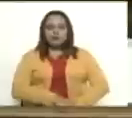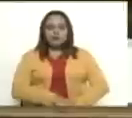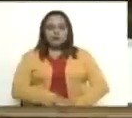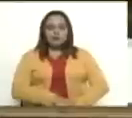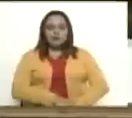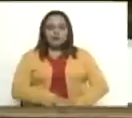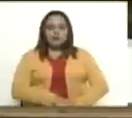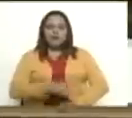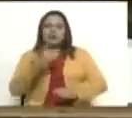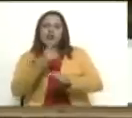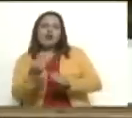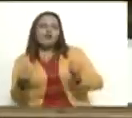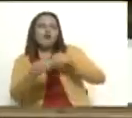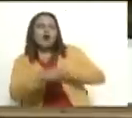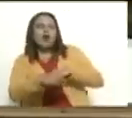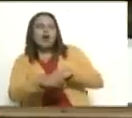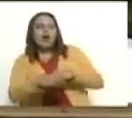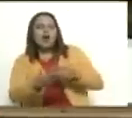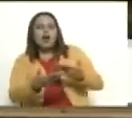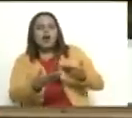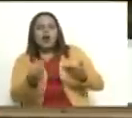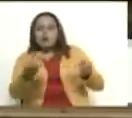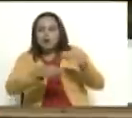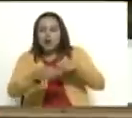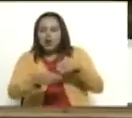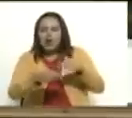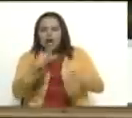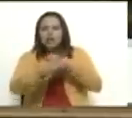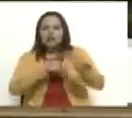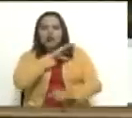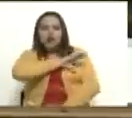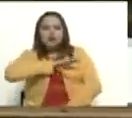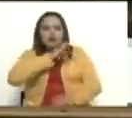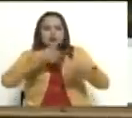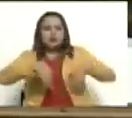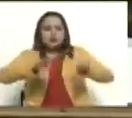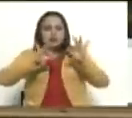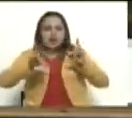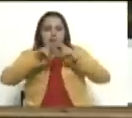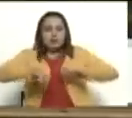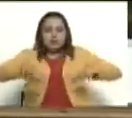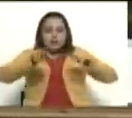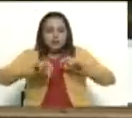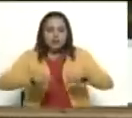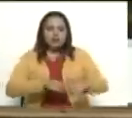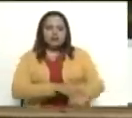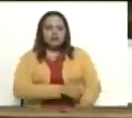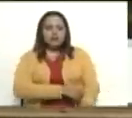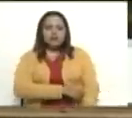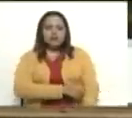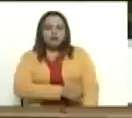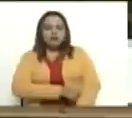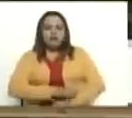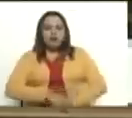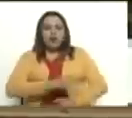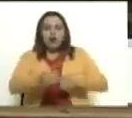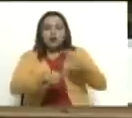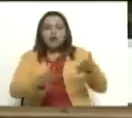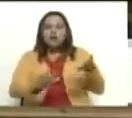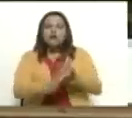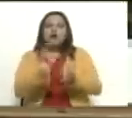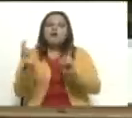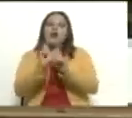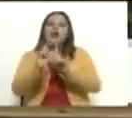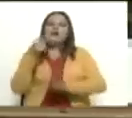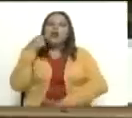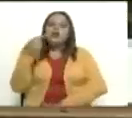Habría que agregar en los acuerdos la conformación de una comisión especial de investigación derivada de la confesión hecha por